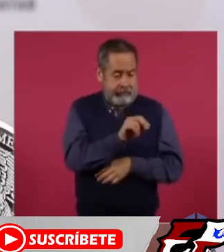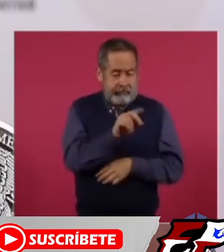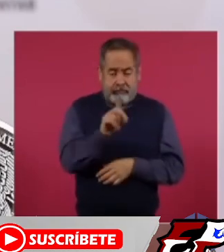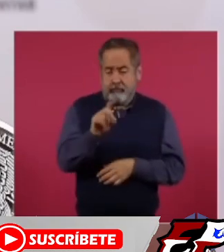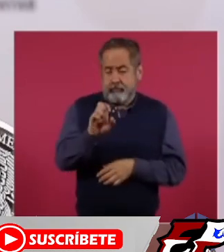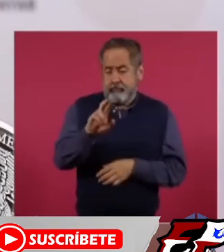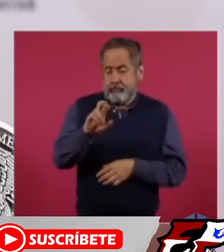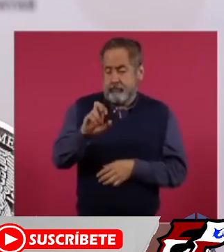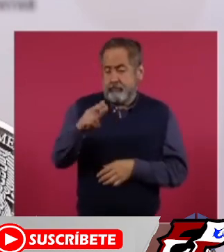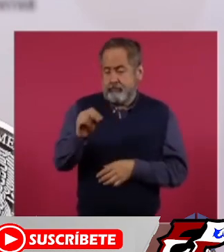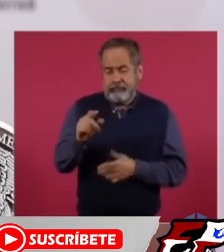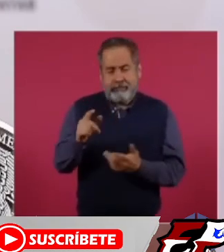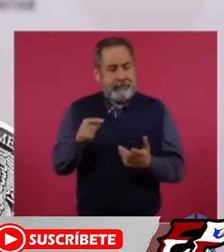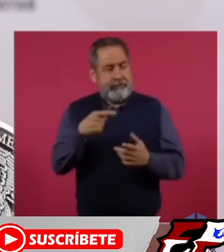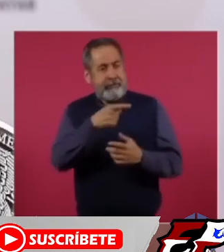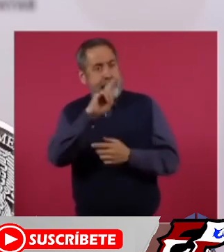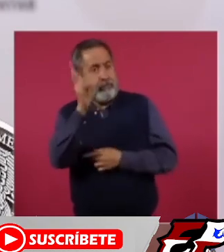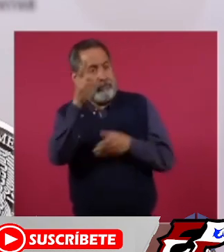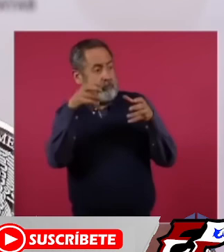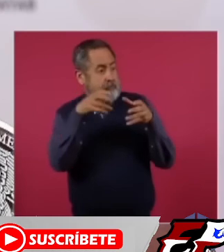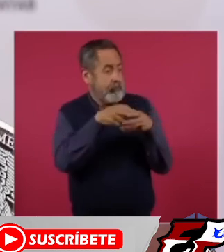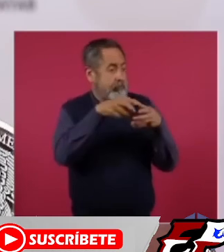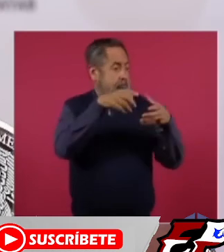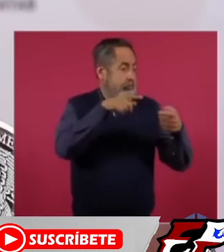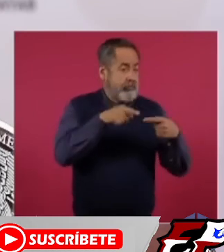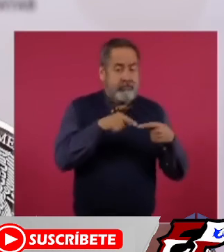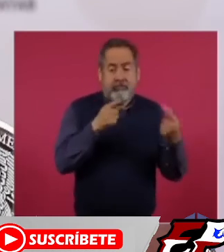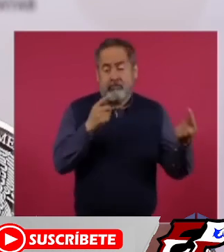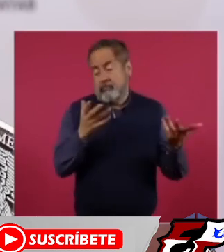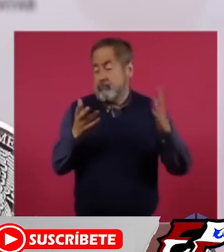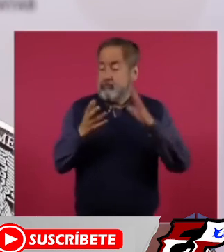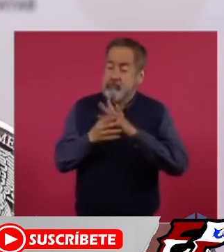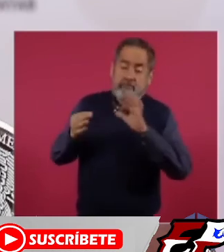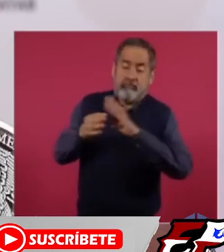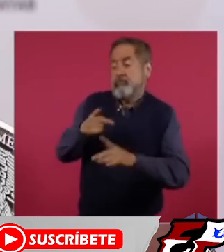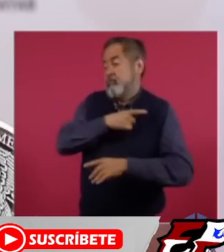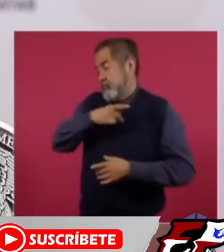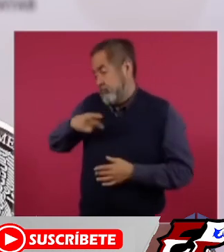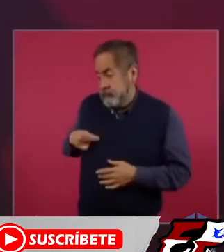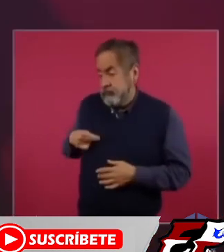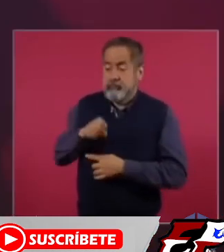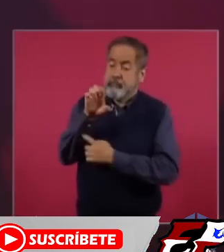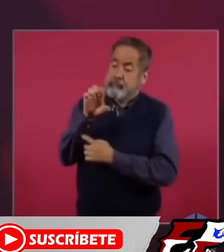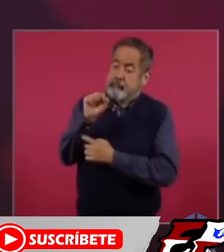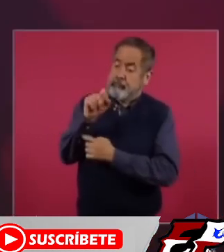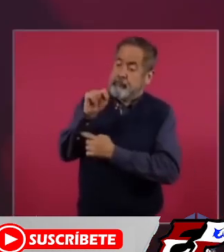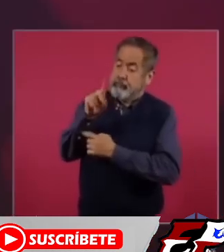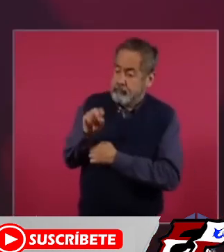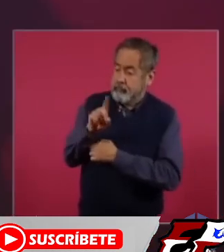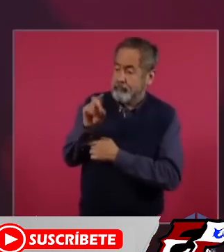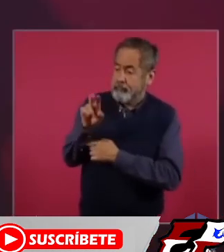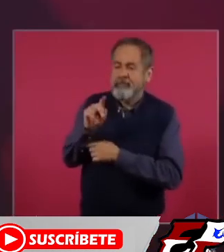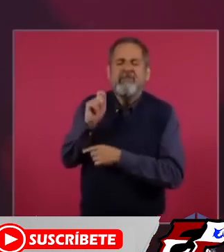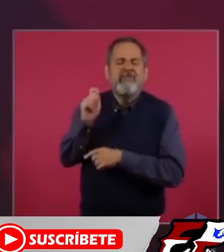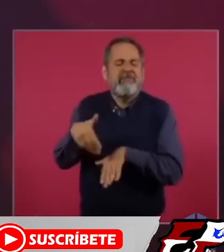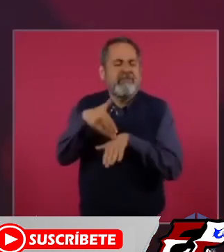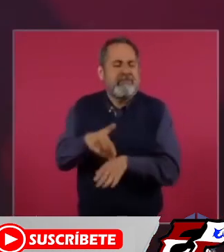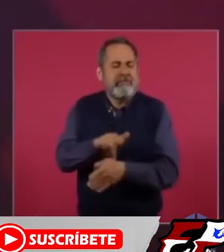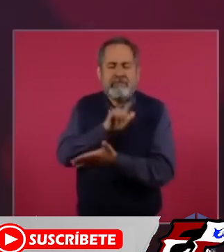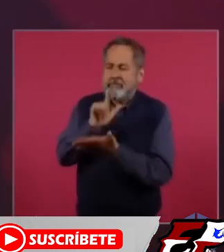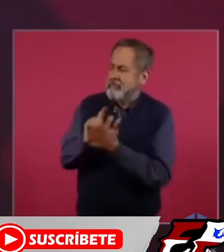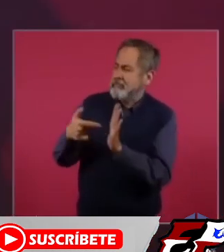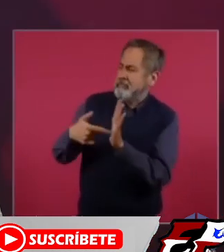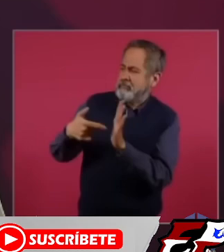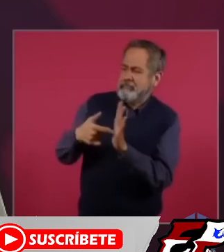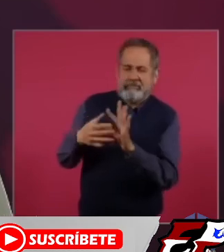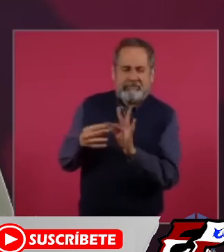la academia, la comentocracia, la propia oposición utiliza mucho este concepto del Estado de Derecho, que no es otra cosa